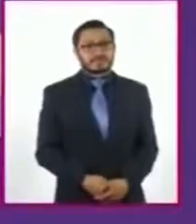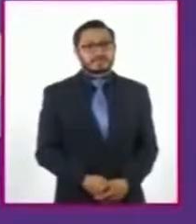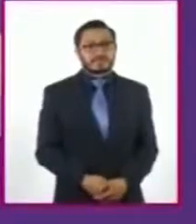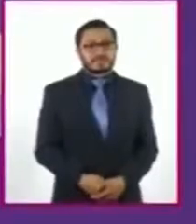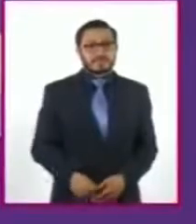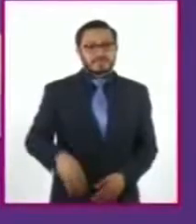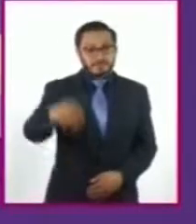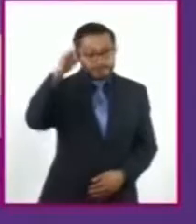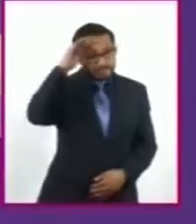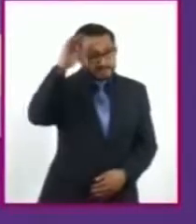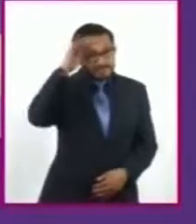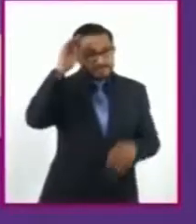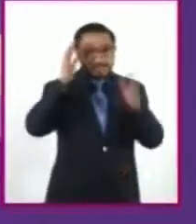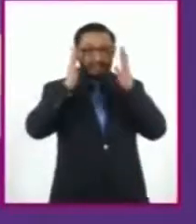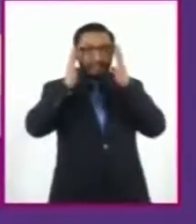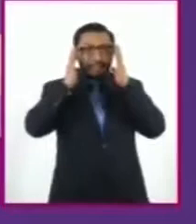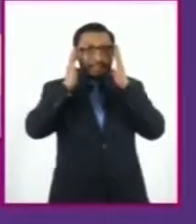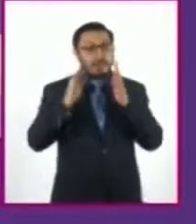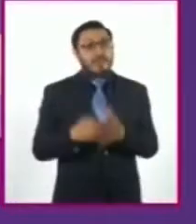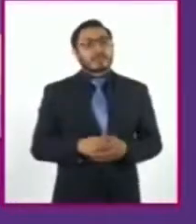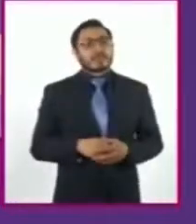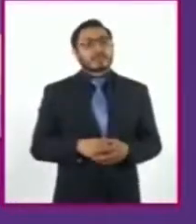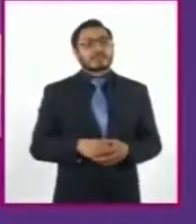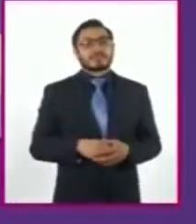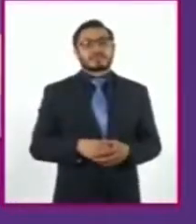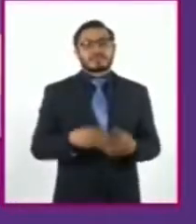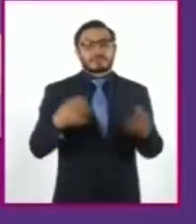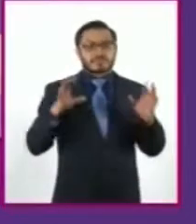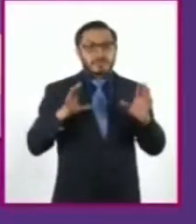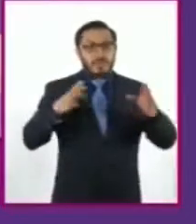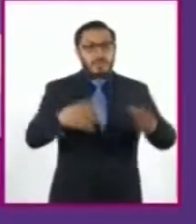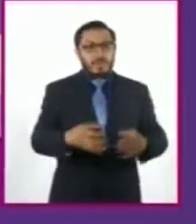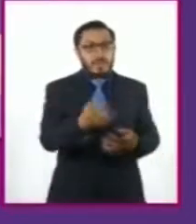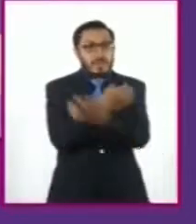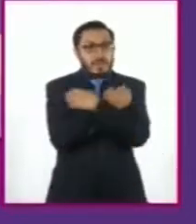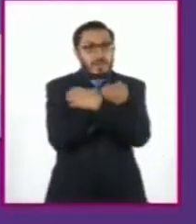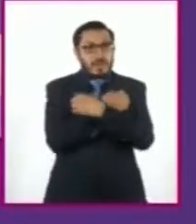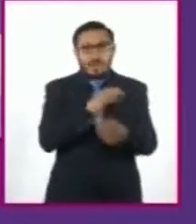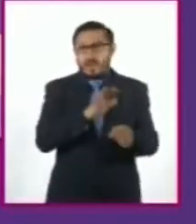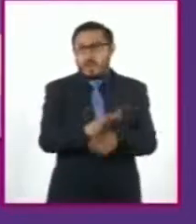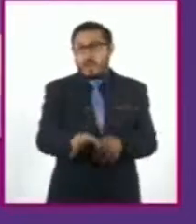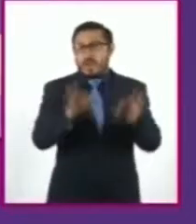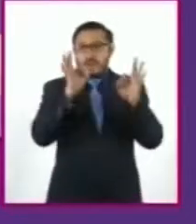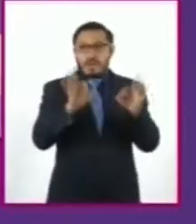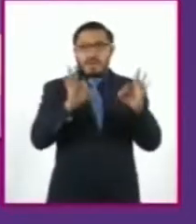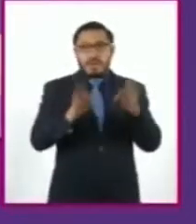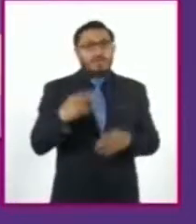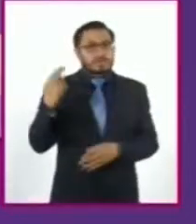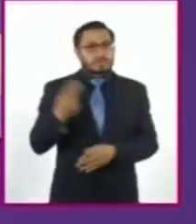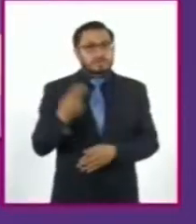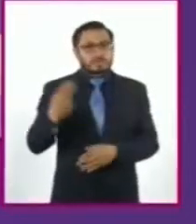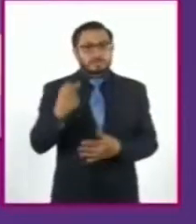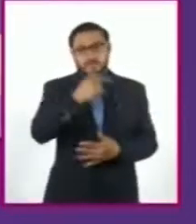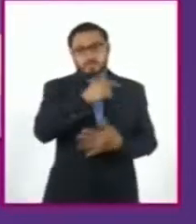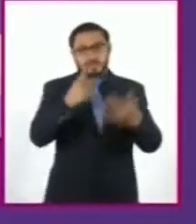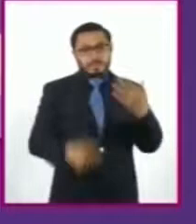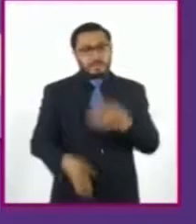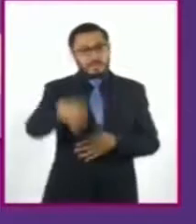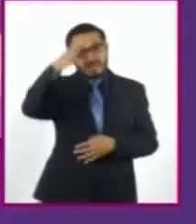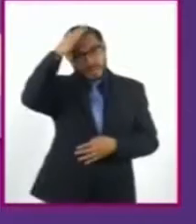Pensemos el ámbito educativo, donde se satisfacen las necesidades de adquirir